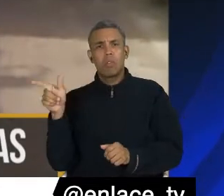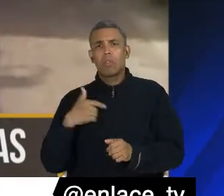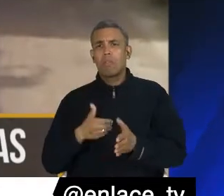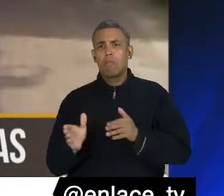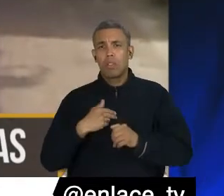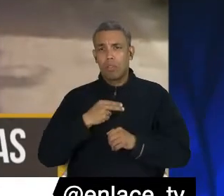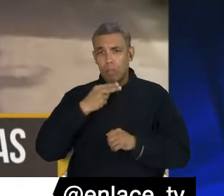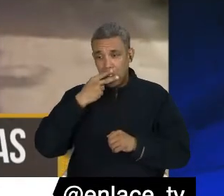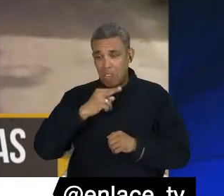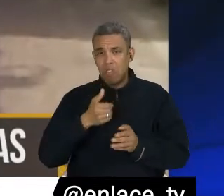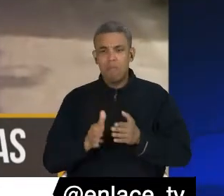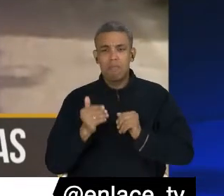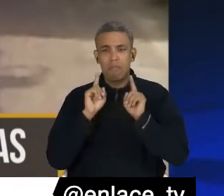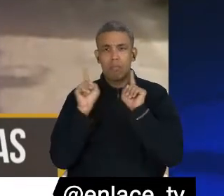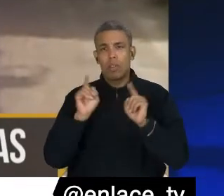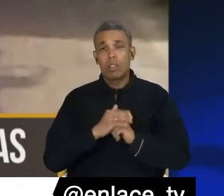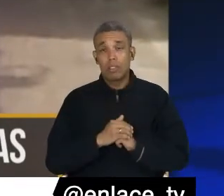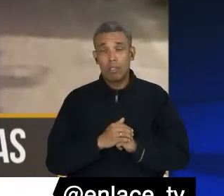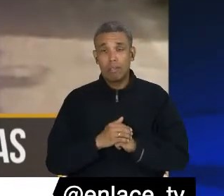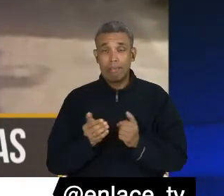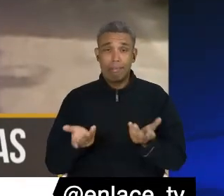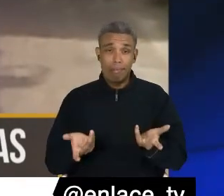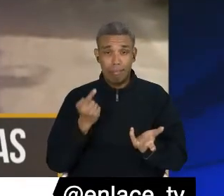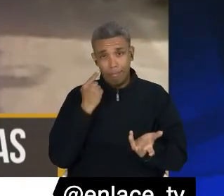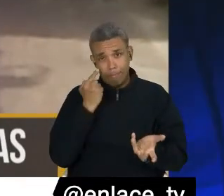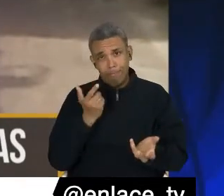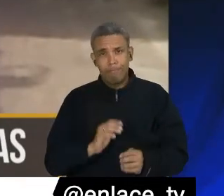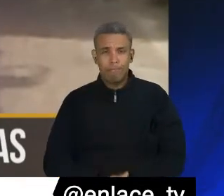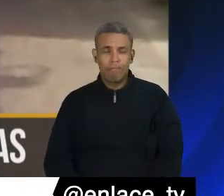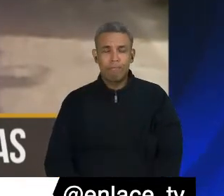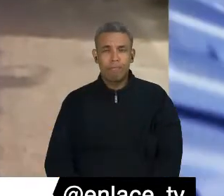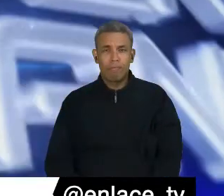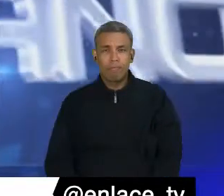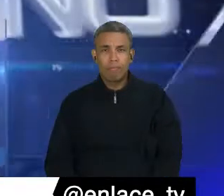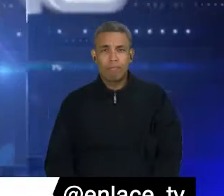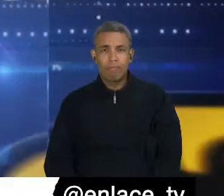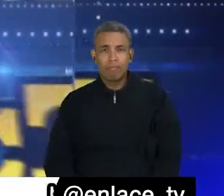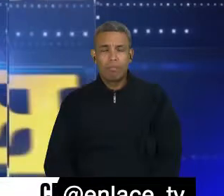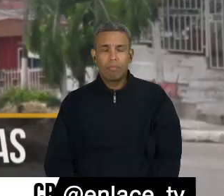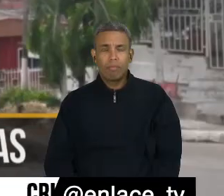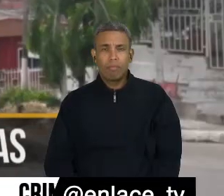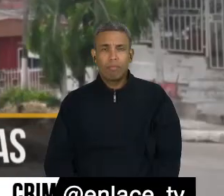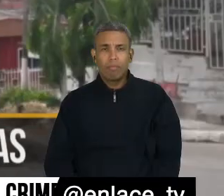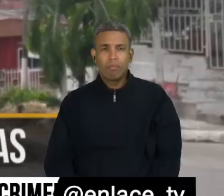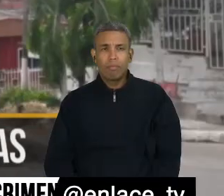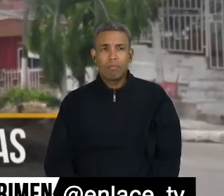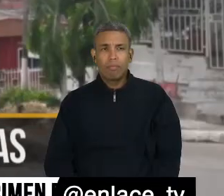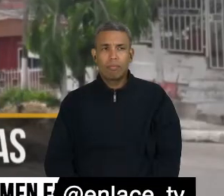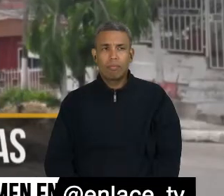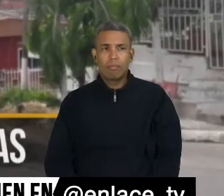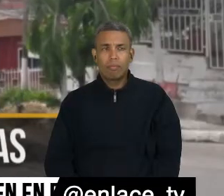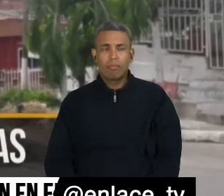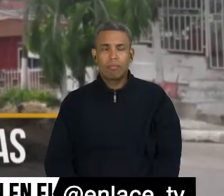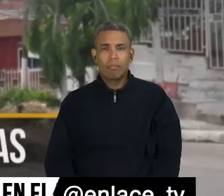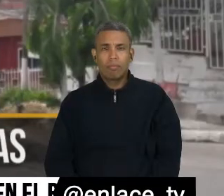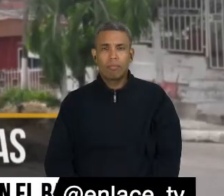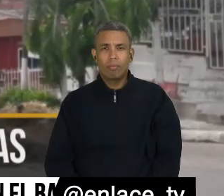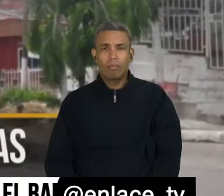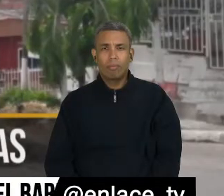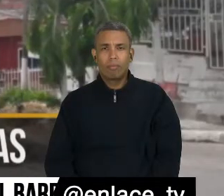los pequeños que se movilizan en este vehículo sin ningún tipo de protección. En la sección de reporteros ciudadanos de